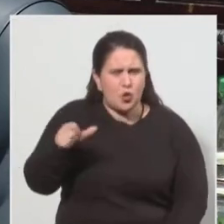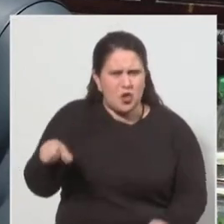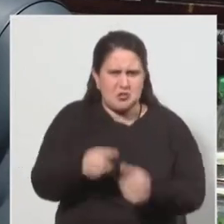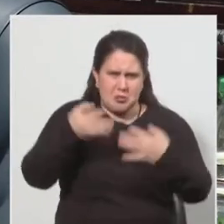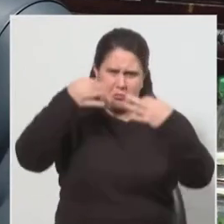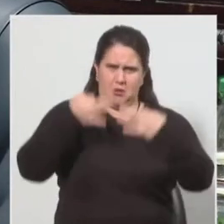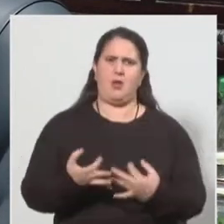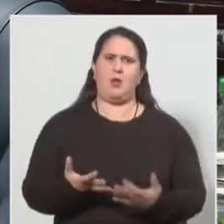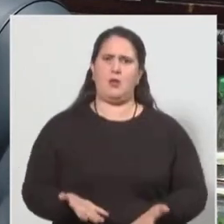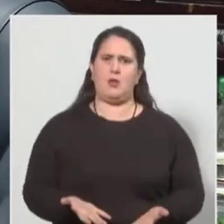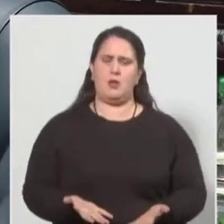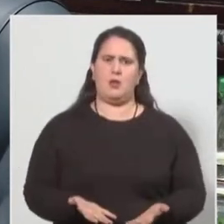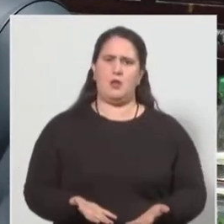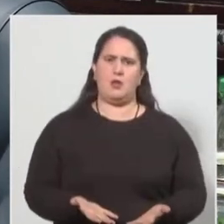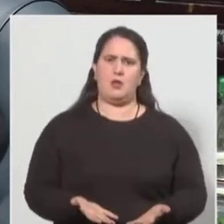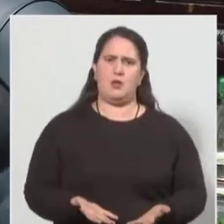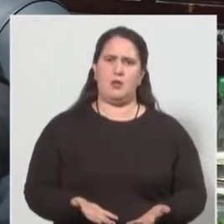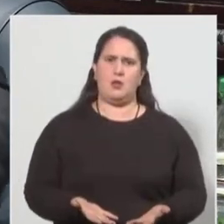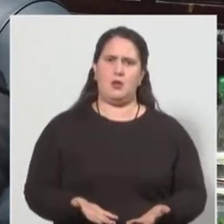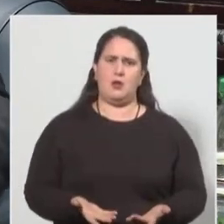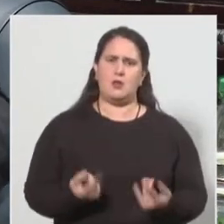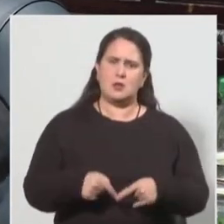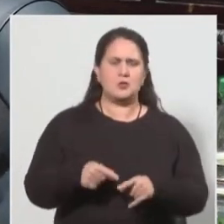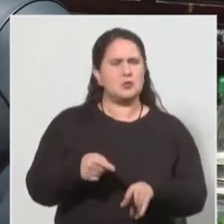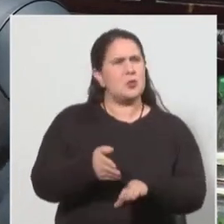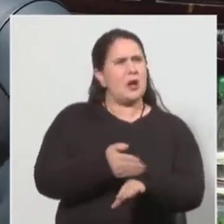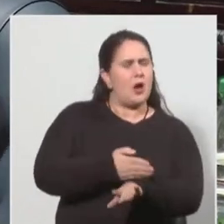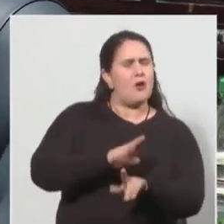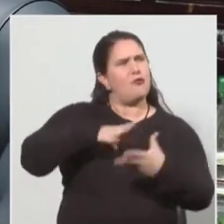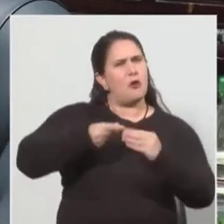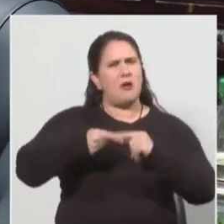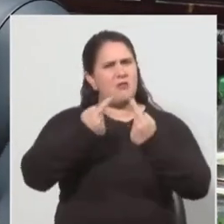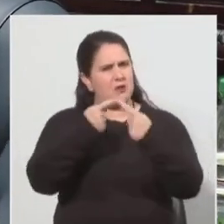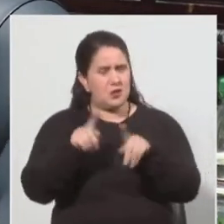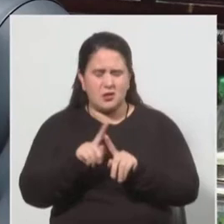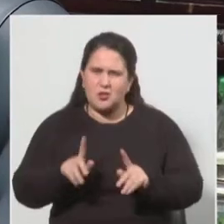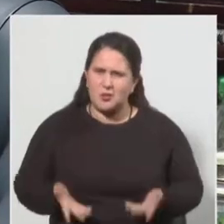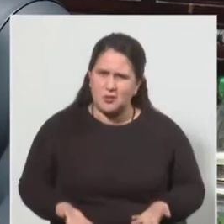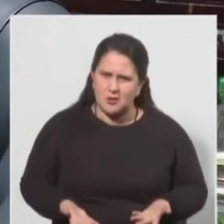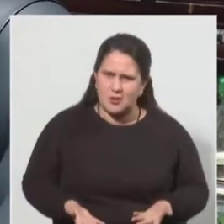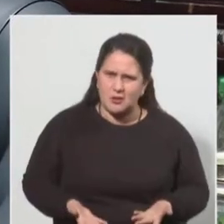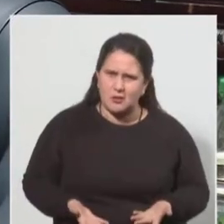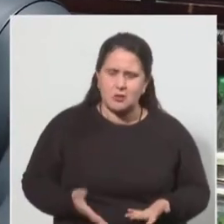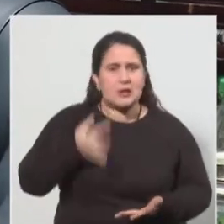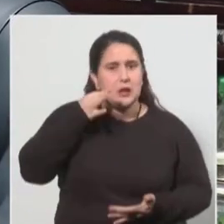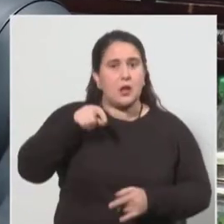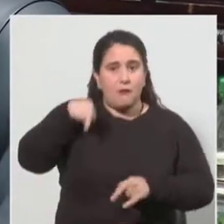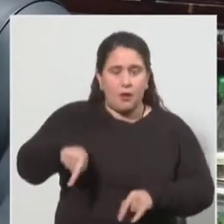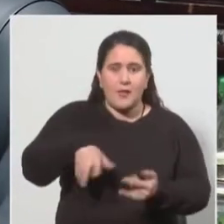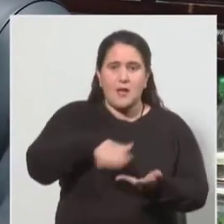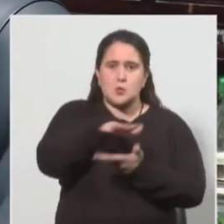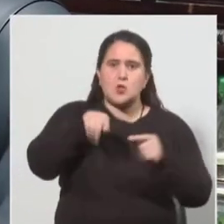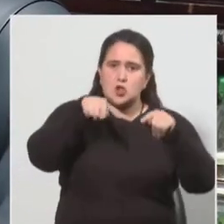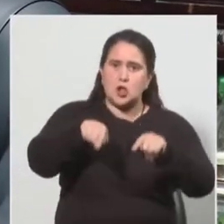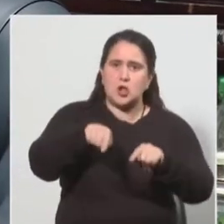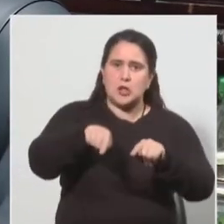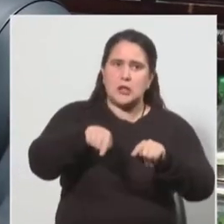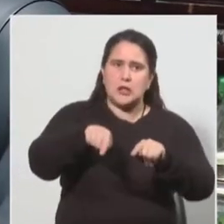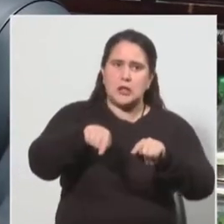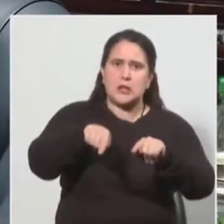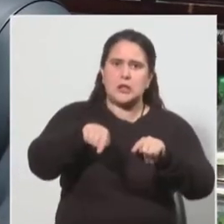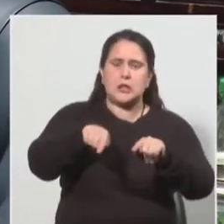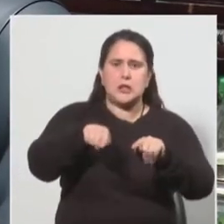actuó correctamente? ¿No se debió actuar de otra forma? ¿Entienden que este episodio erosiona